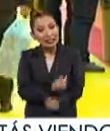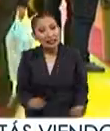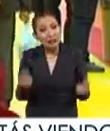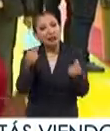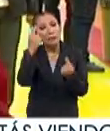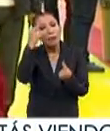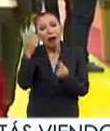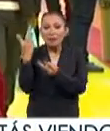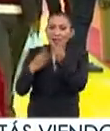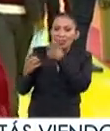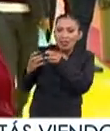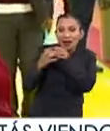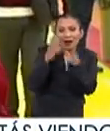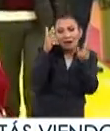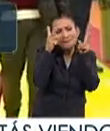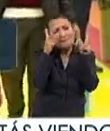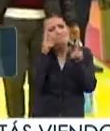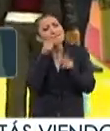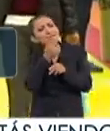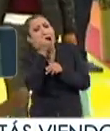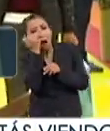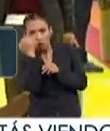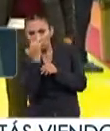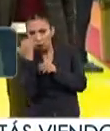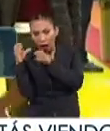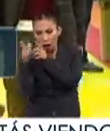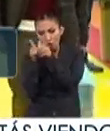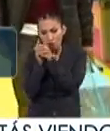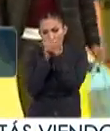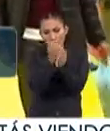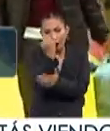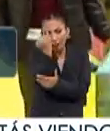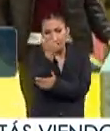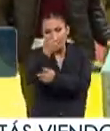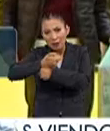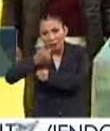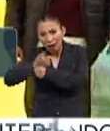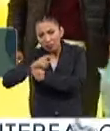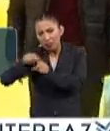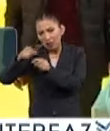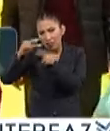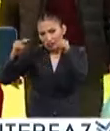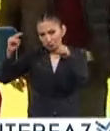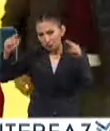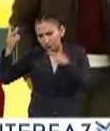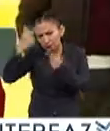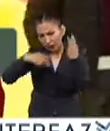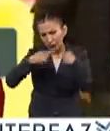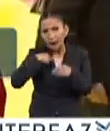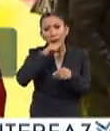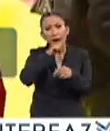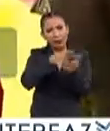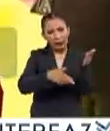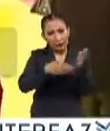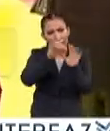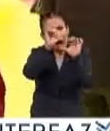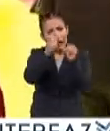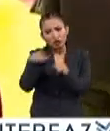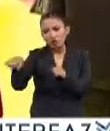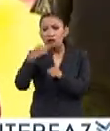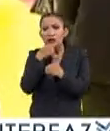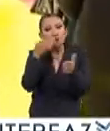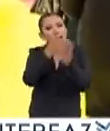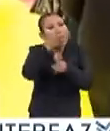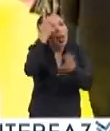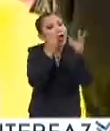niños que vienen visitando a alumnos de las escuelas preescolar, primaria, a diferentes niveles. También hay talleres de arte donde los niños